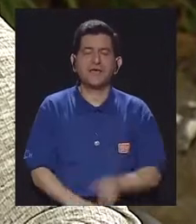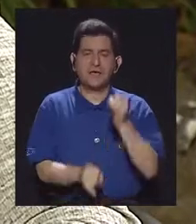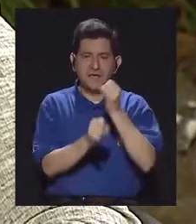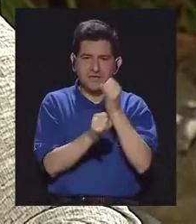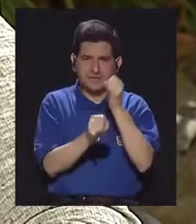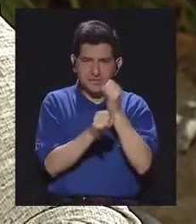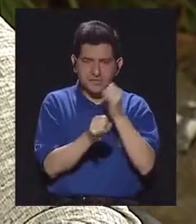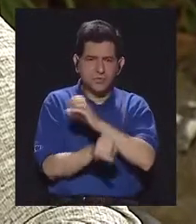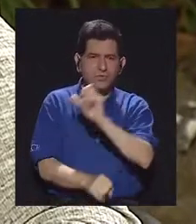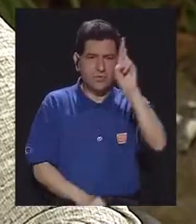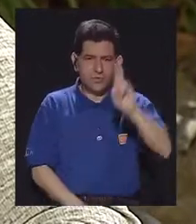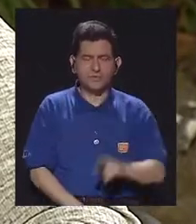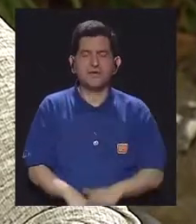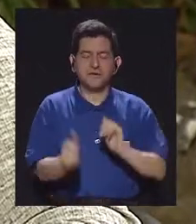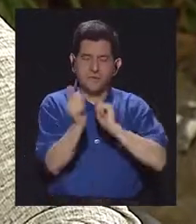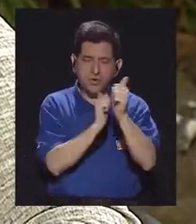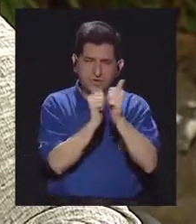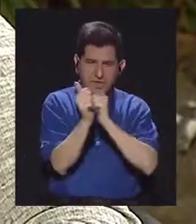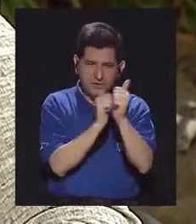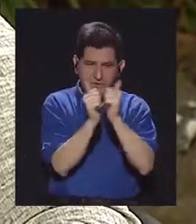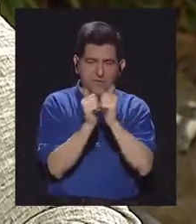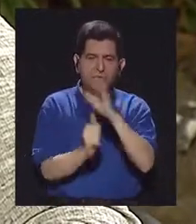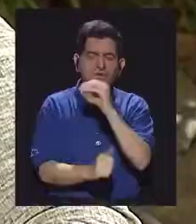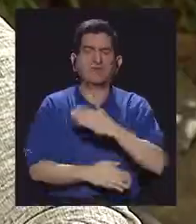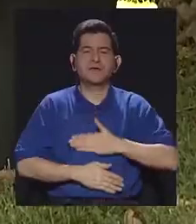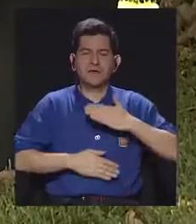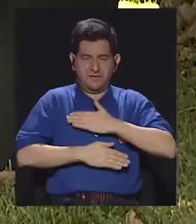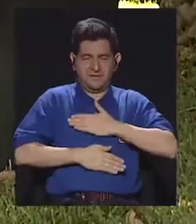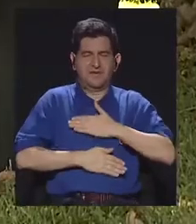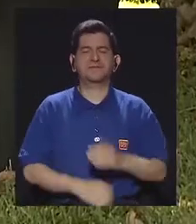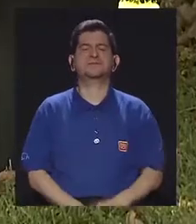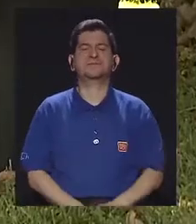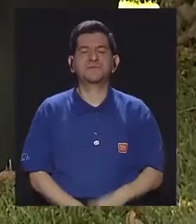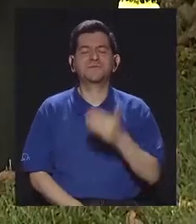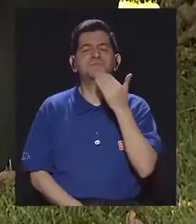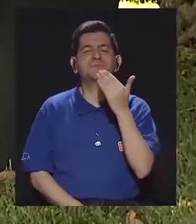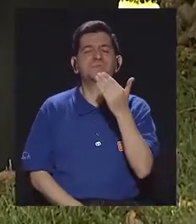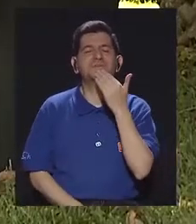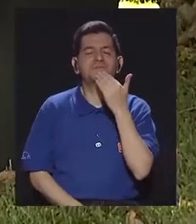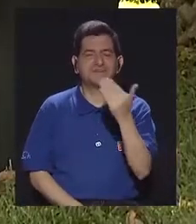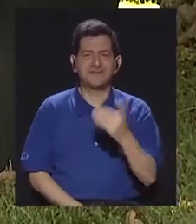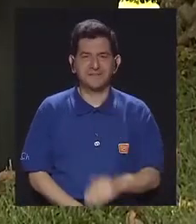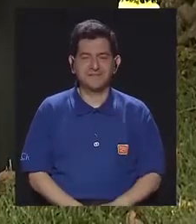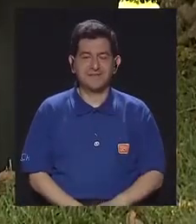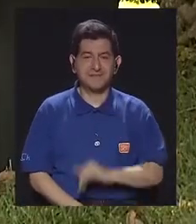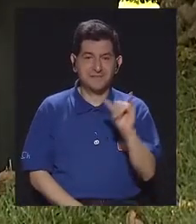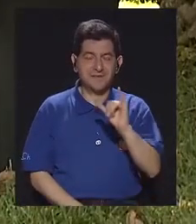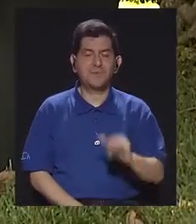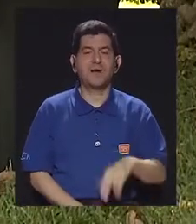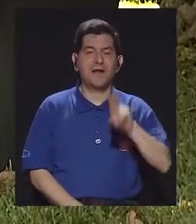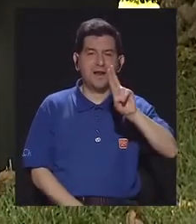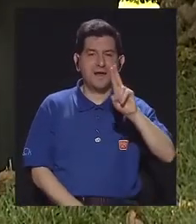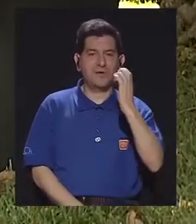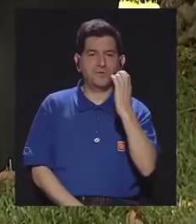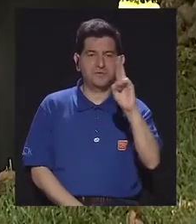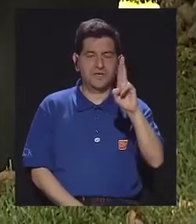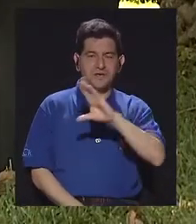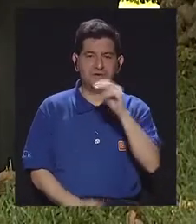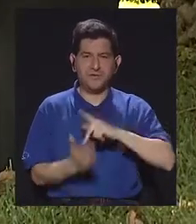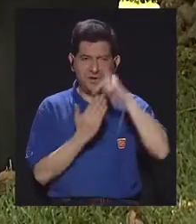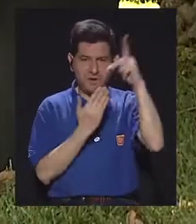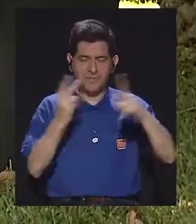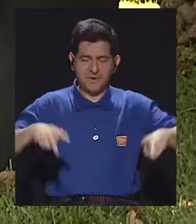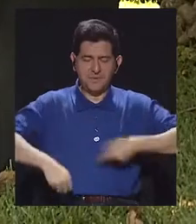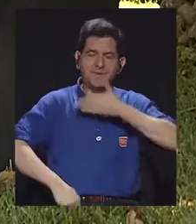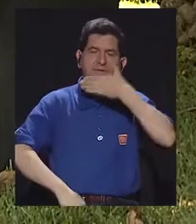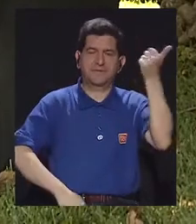de Deporte y Recreación, por sus siglas ICODER. Bienvenida. Muchísimas gracias y muchísimas gracias a la Universidad de Costa Rica y al